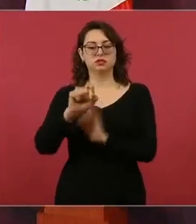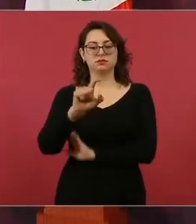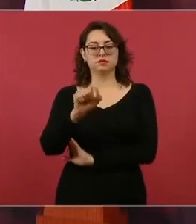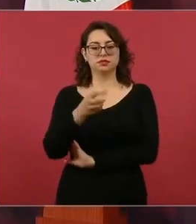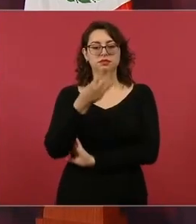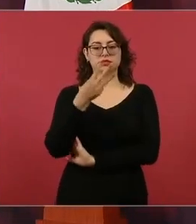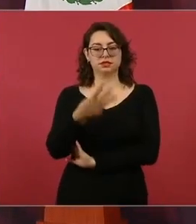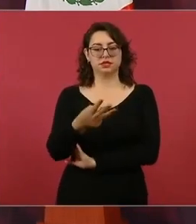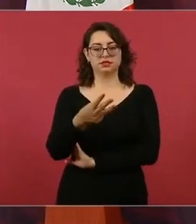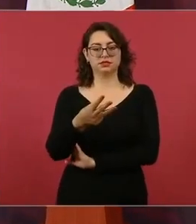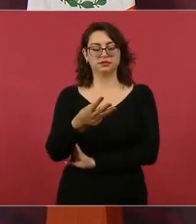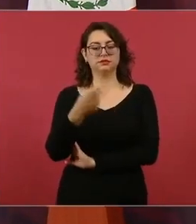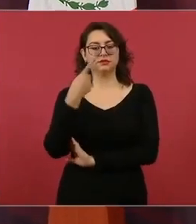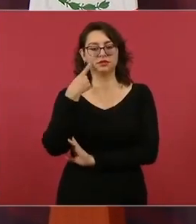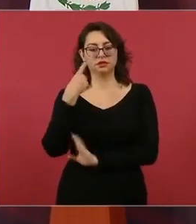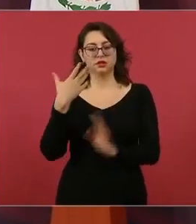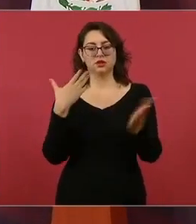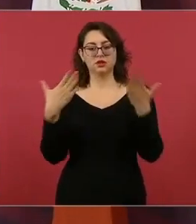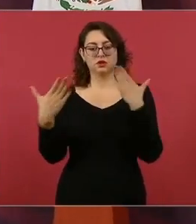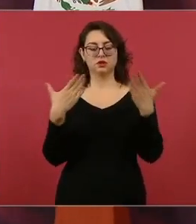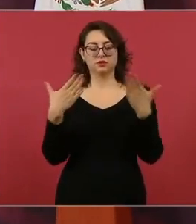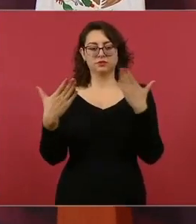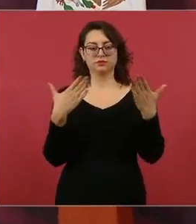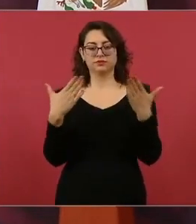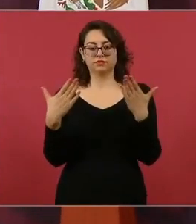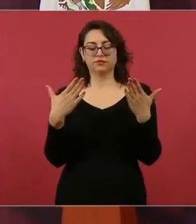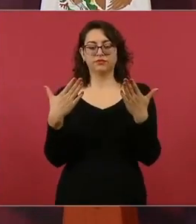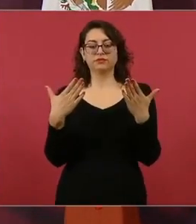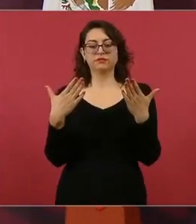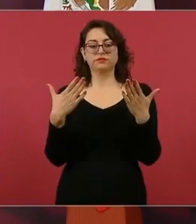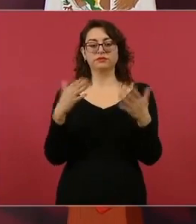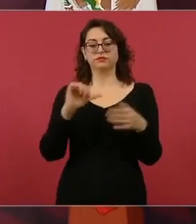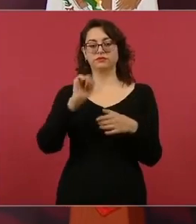China 2.2, que eso también es un fenómeno,